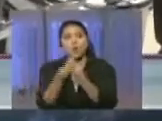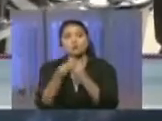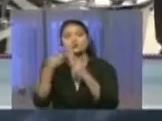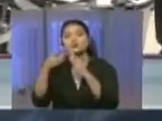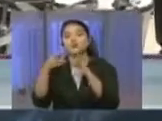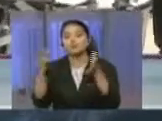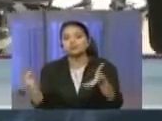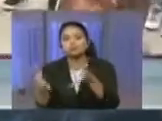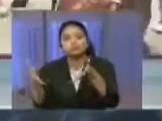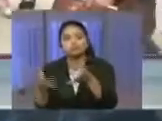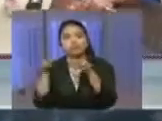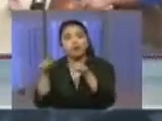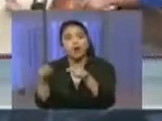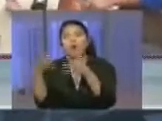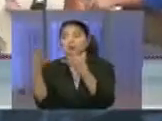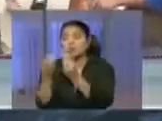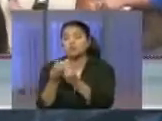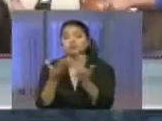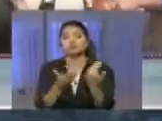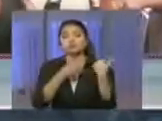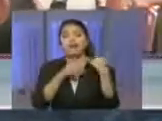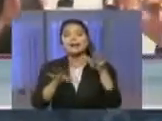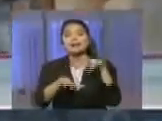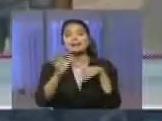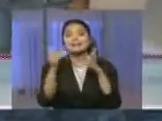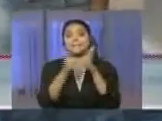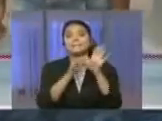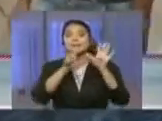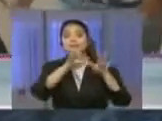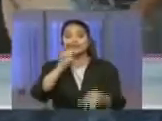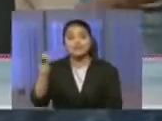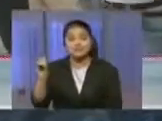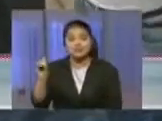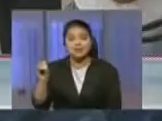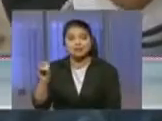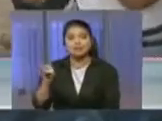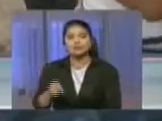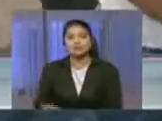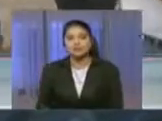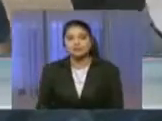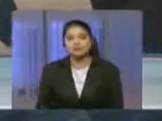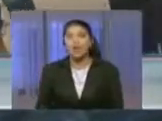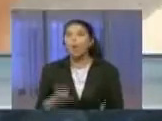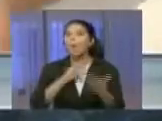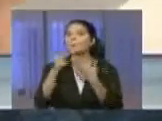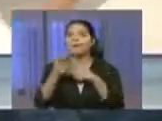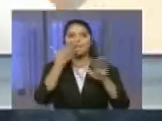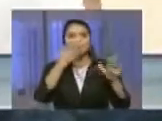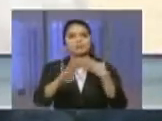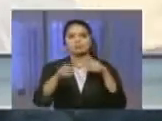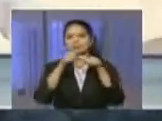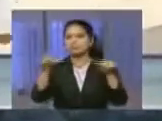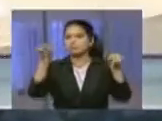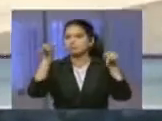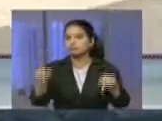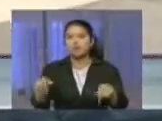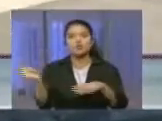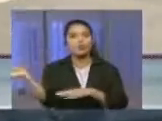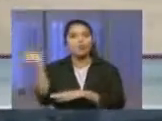comunitaria con recreadores más de 15600 recreadores es un plan permanente es un plan